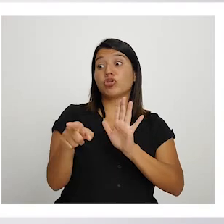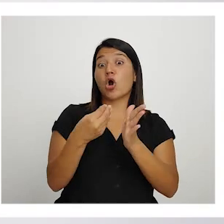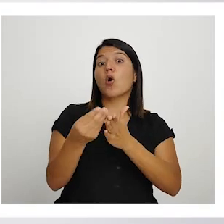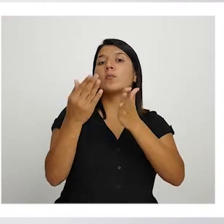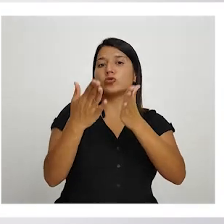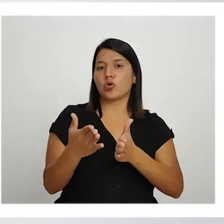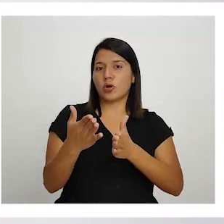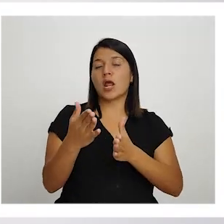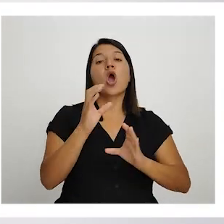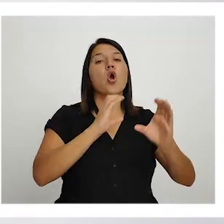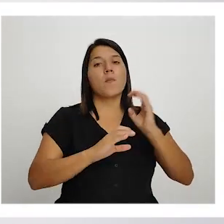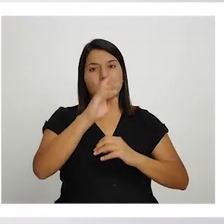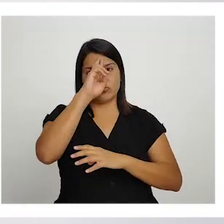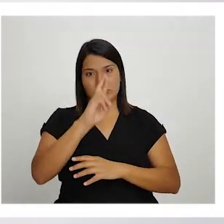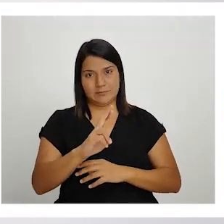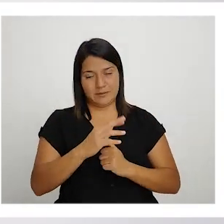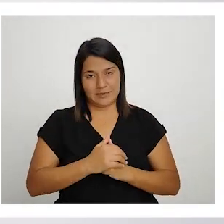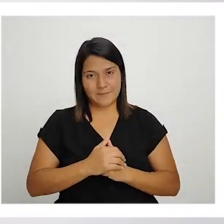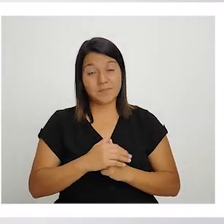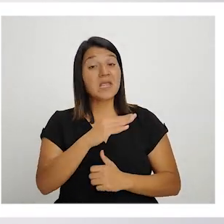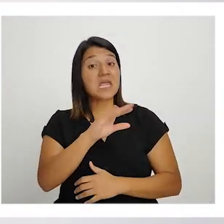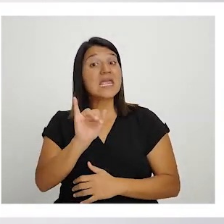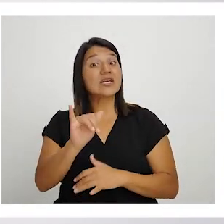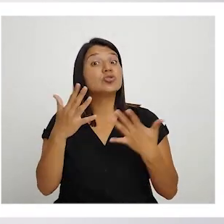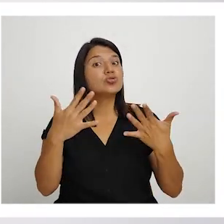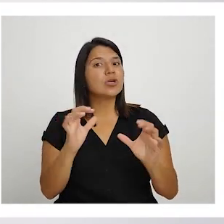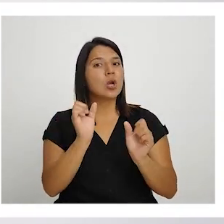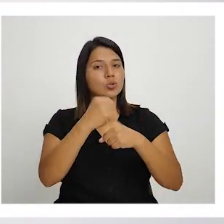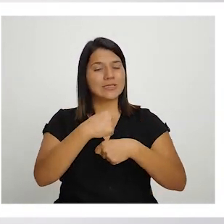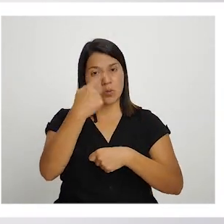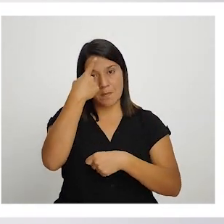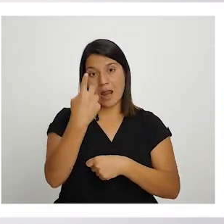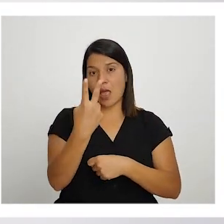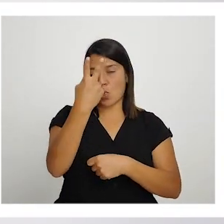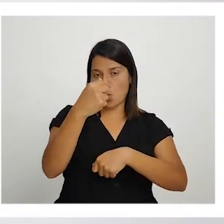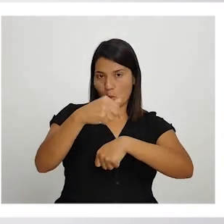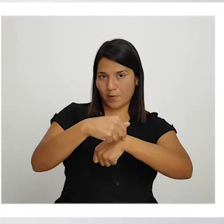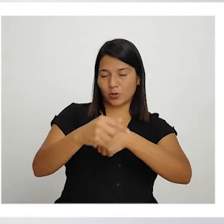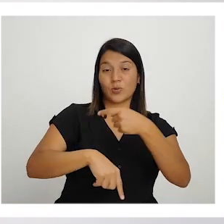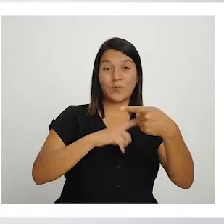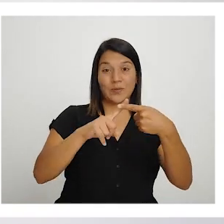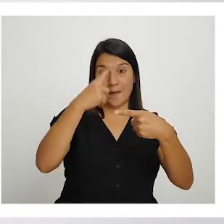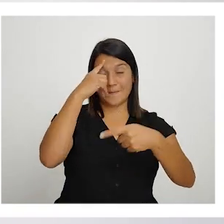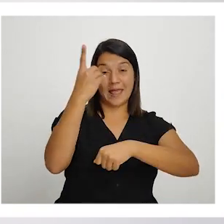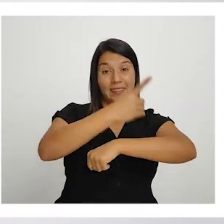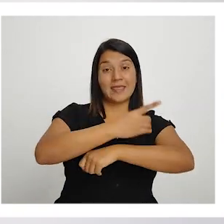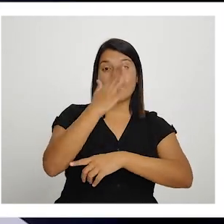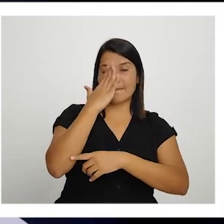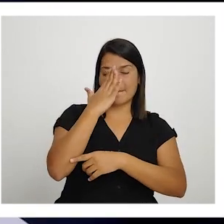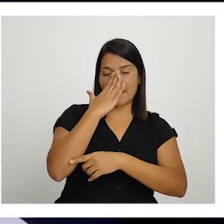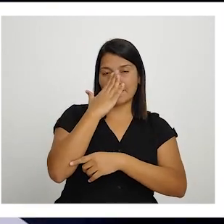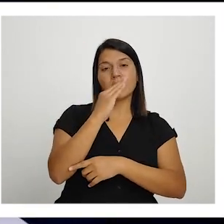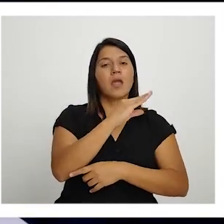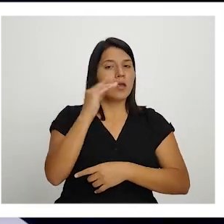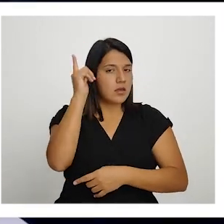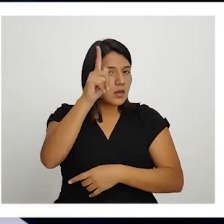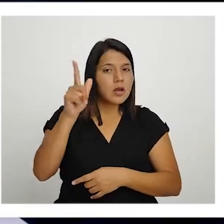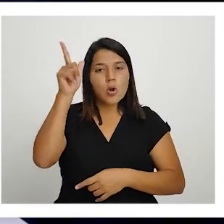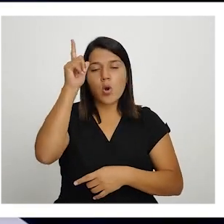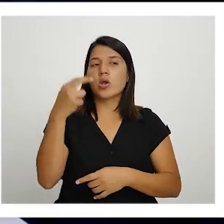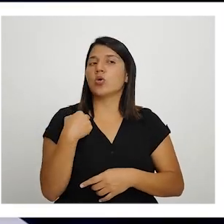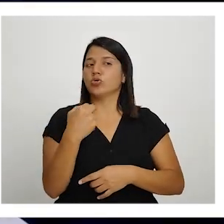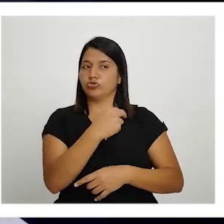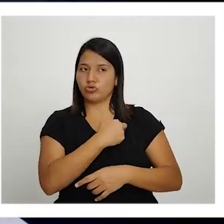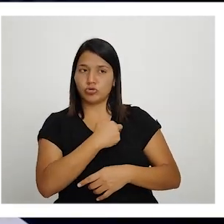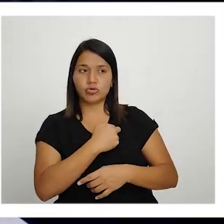de los consumidores. Y eso lo hicimos especialmente para dos momentos: para el Día de la Madre, y obviamente hacemos las prevenciones del caso a